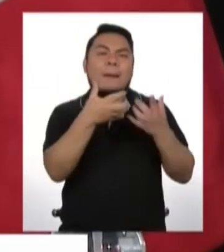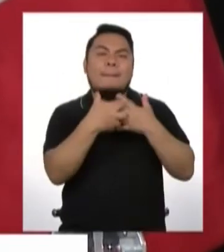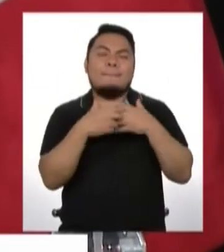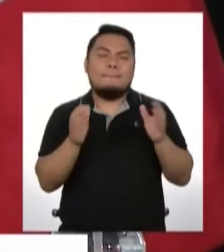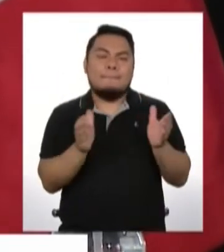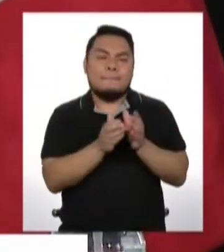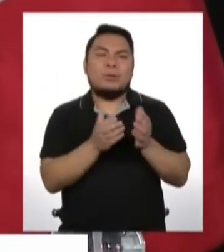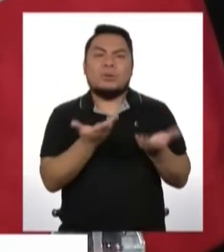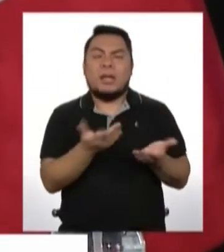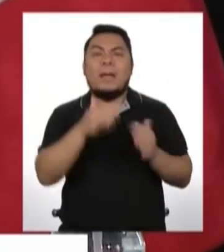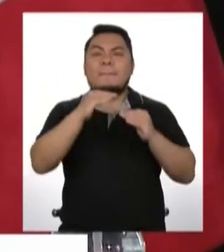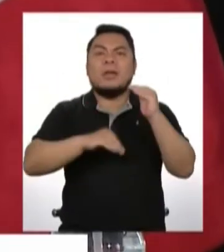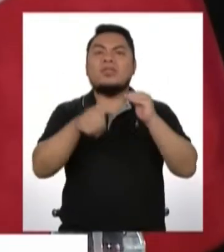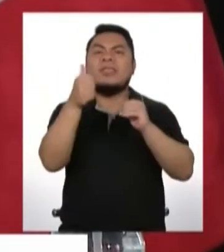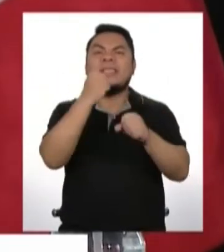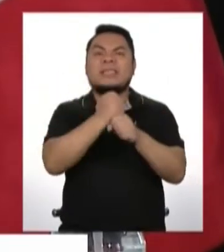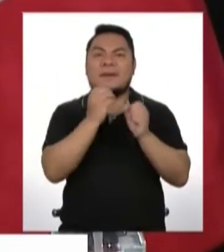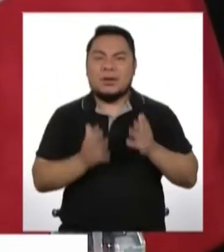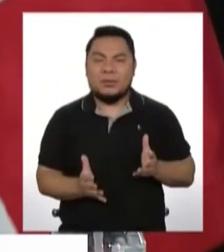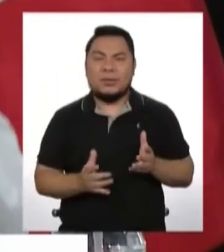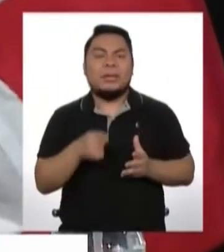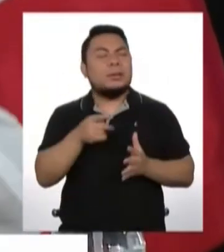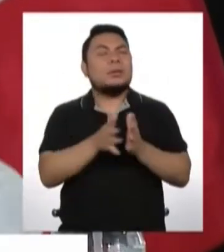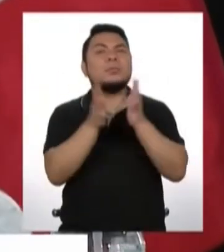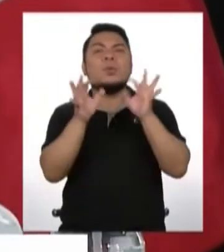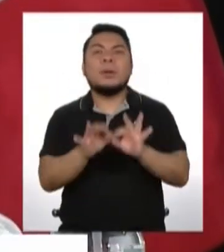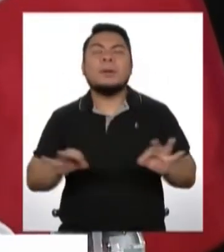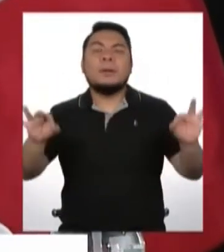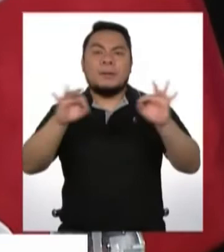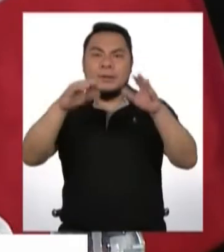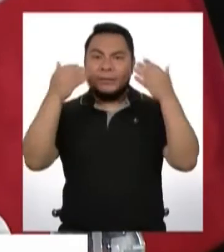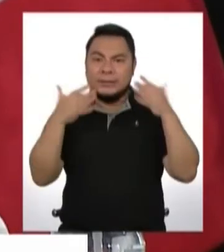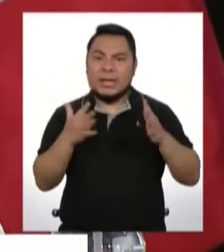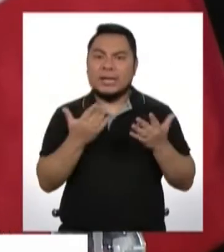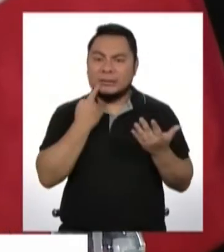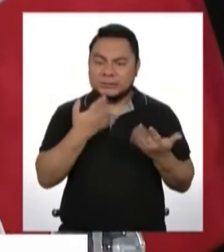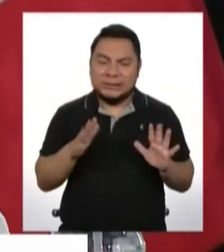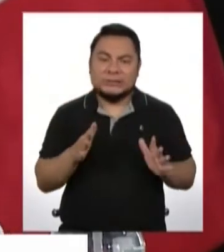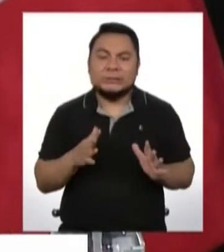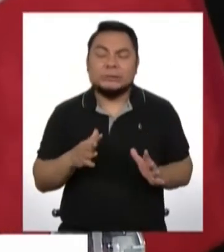de menos de 10 trabajadores. Así que es sumamente importante que ya esté